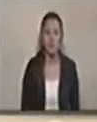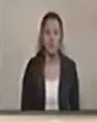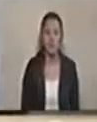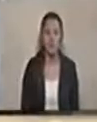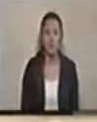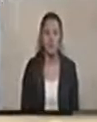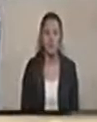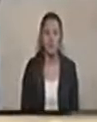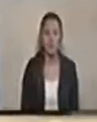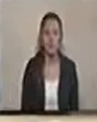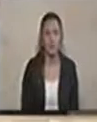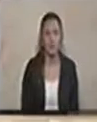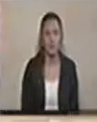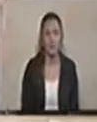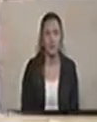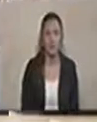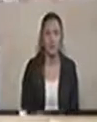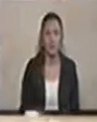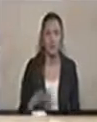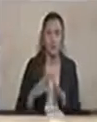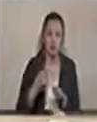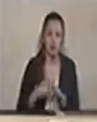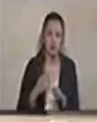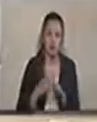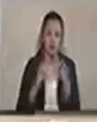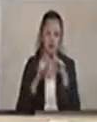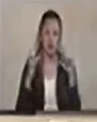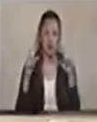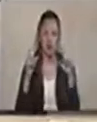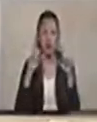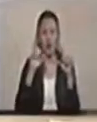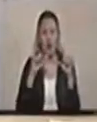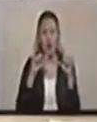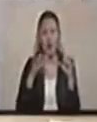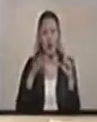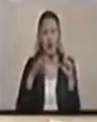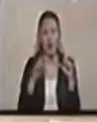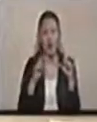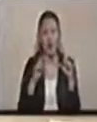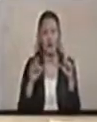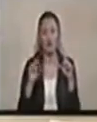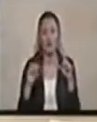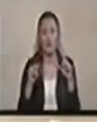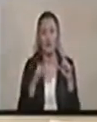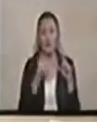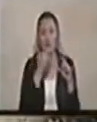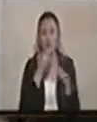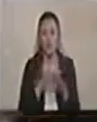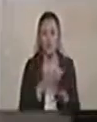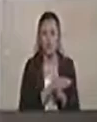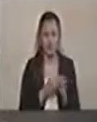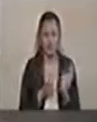ponemos el concepto de aprovisionamiento porque la Corte Constitucional en la sentencia